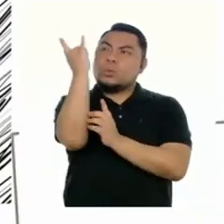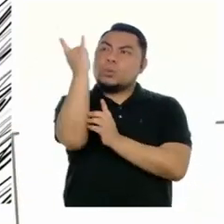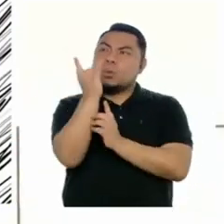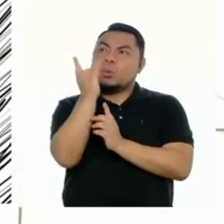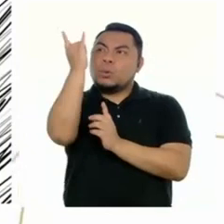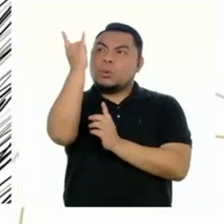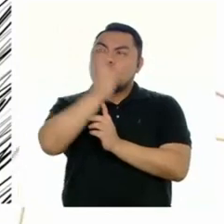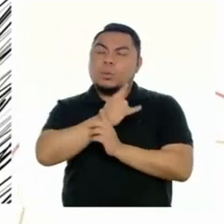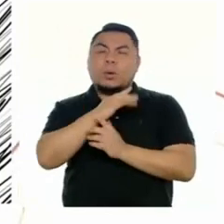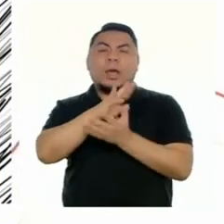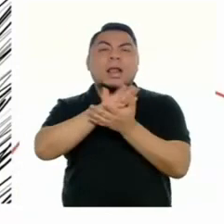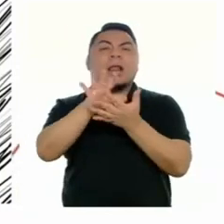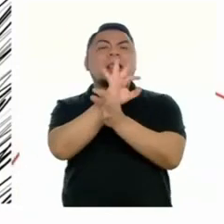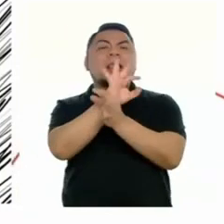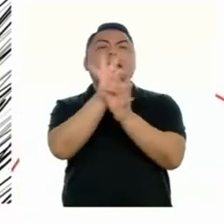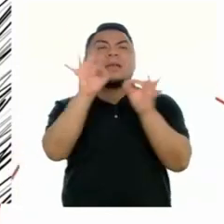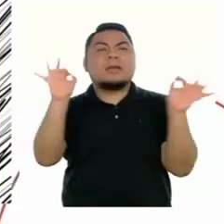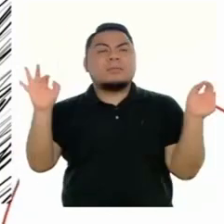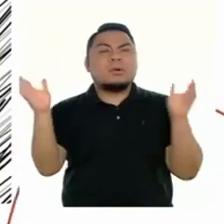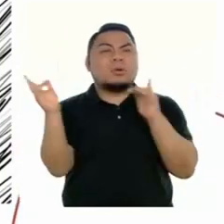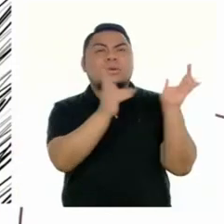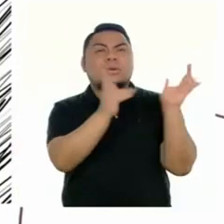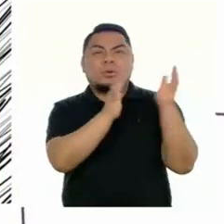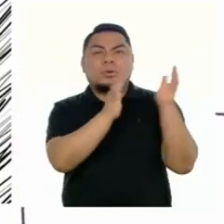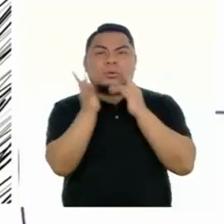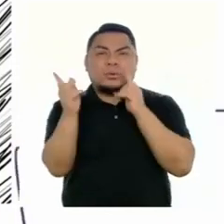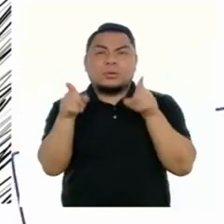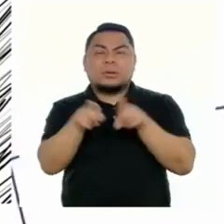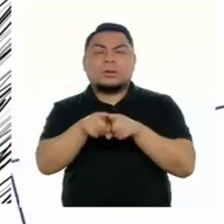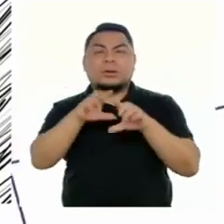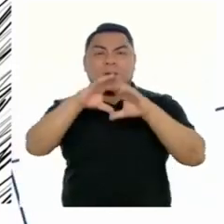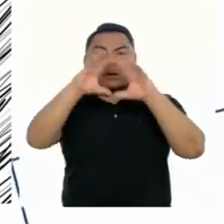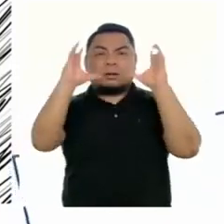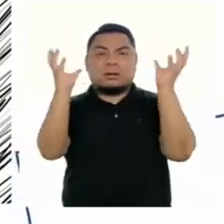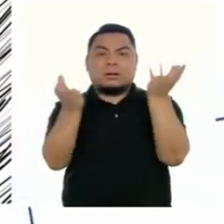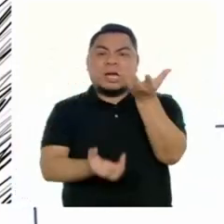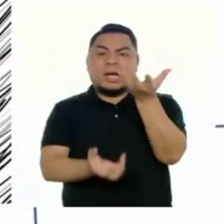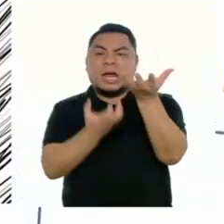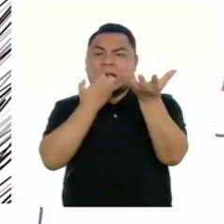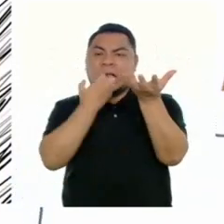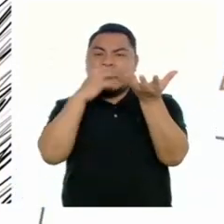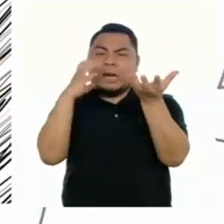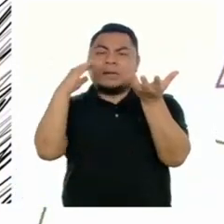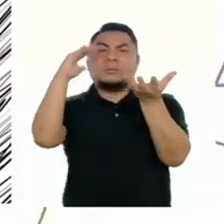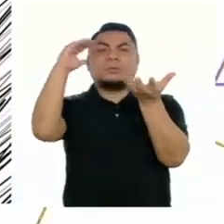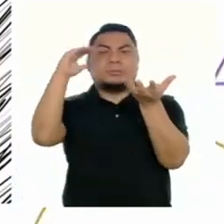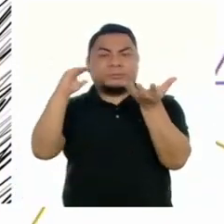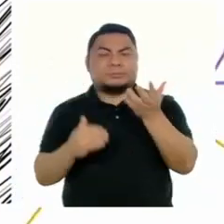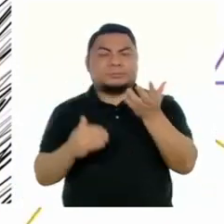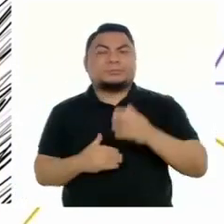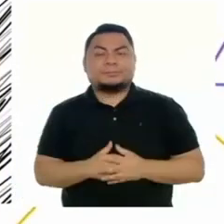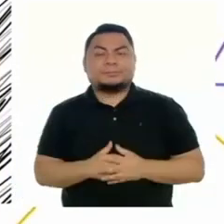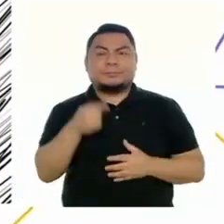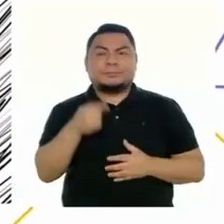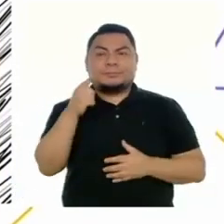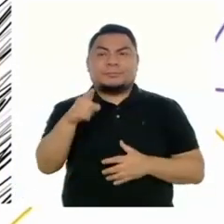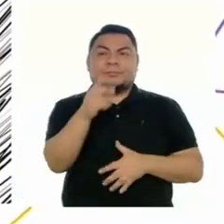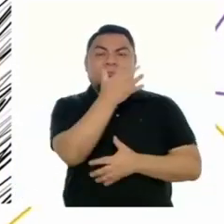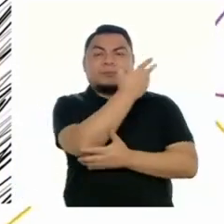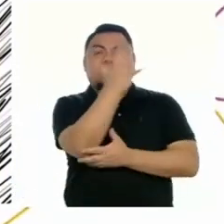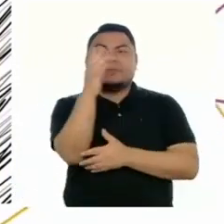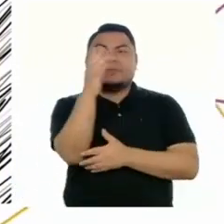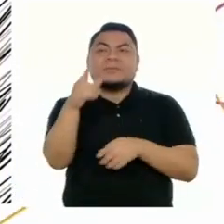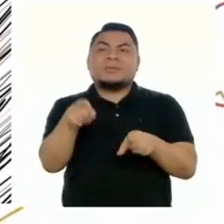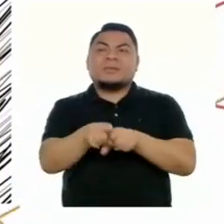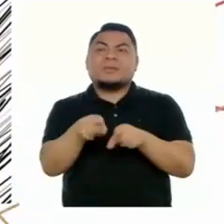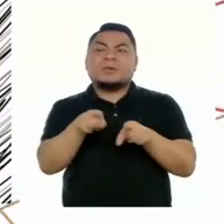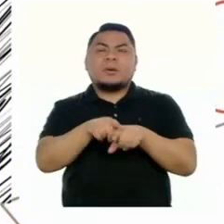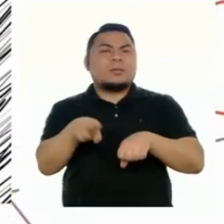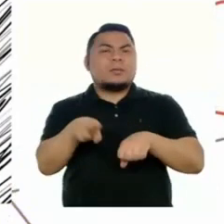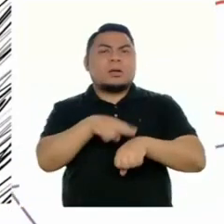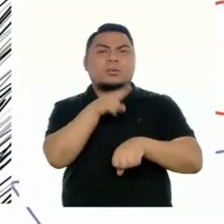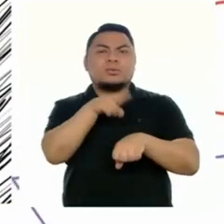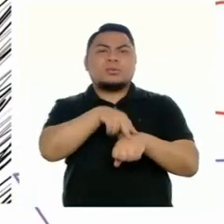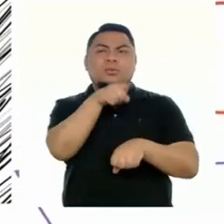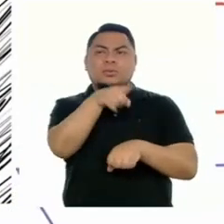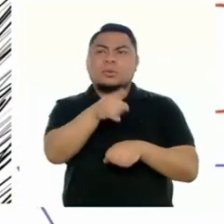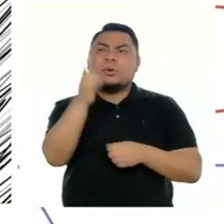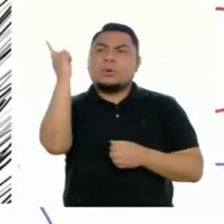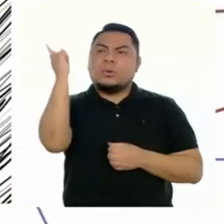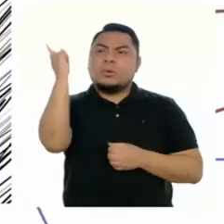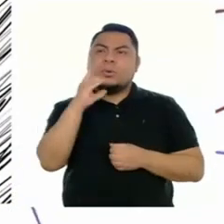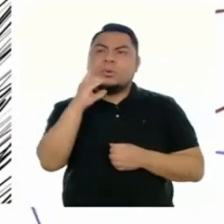y eso evitará que se siga intensificando el calentamiento del planeta. Los bosques son depósitos naturales de